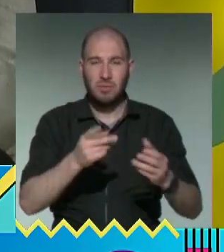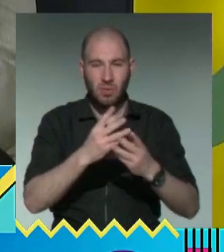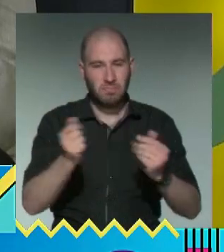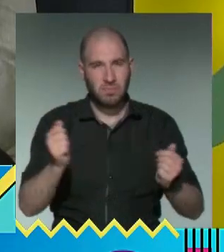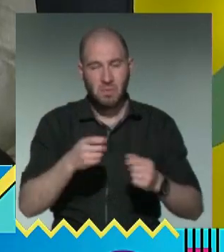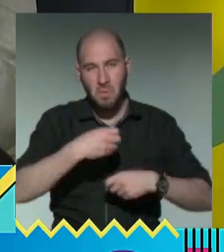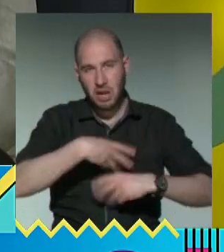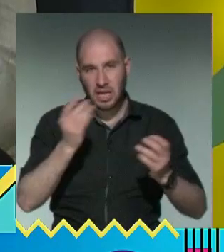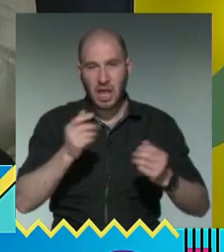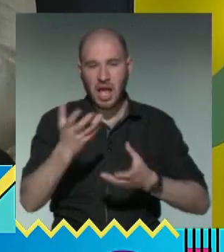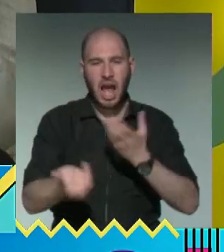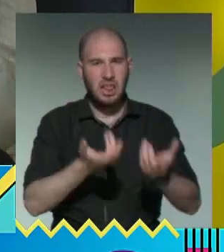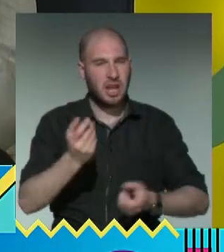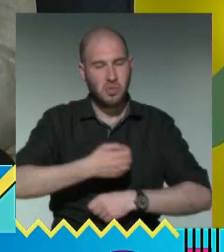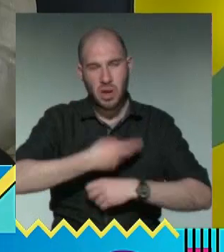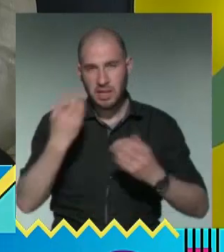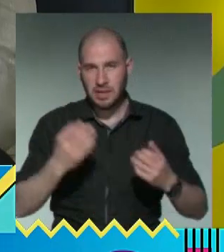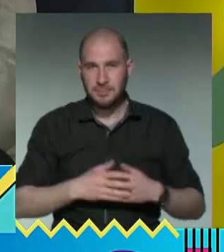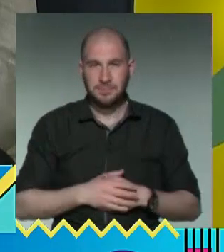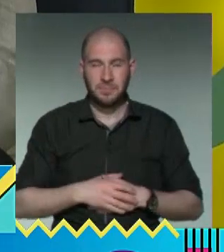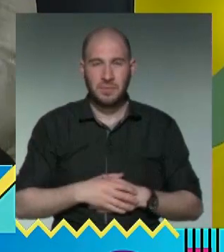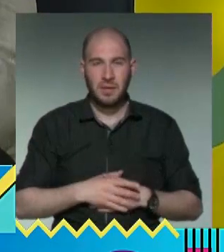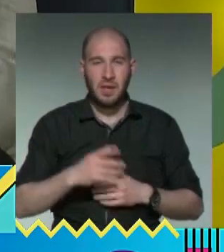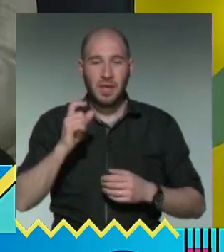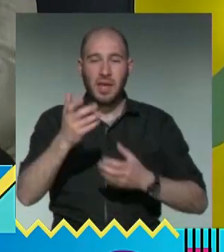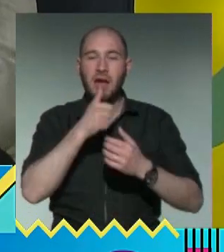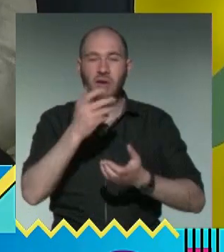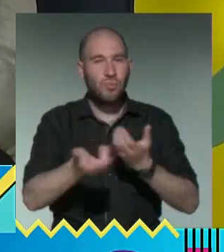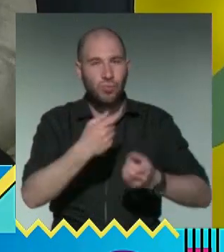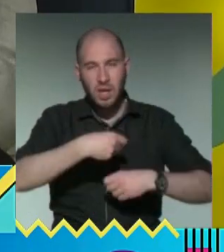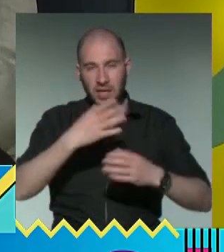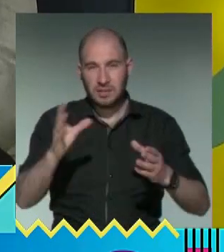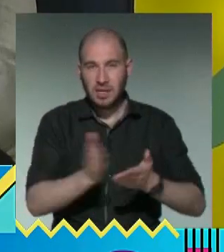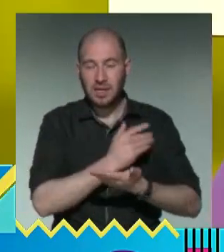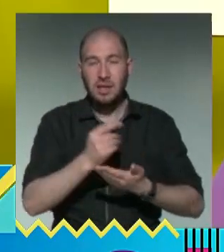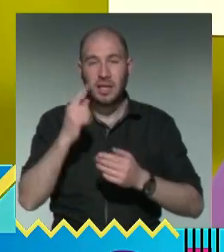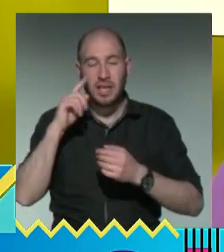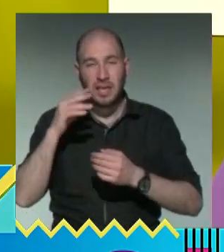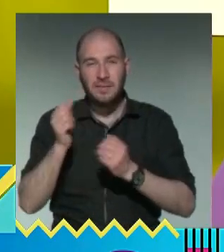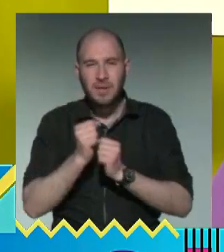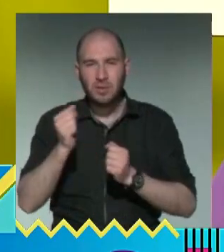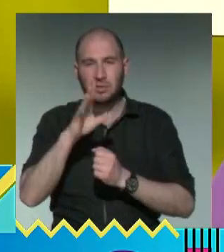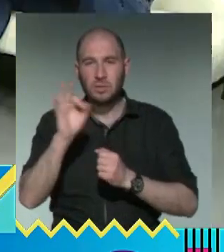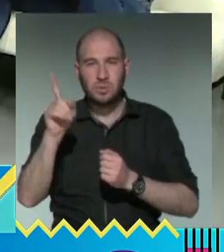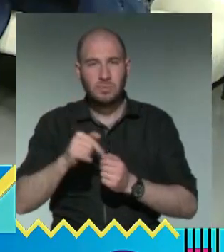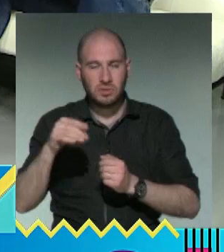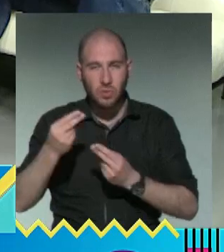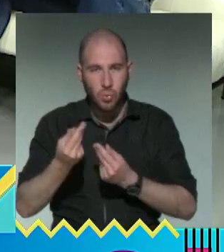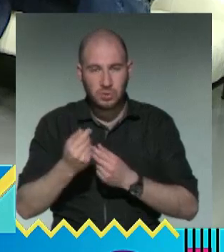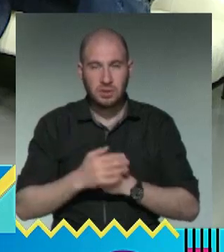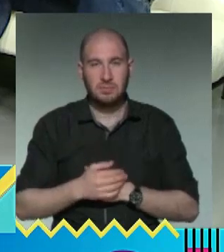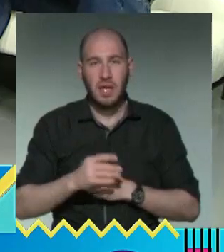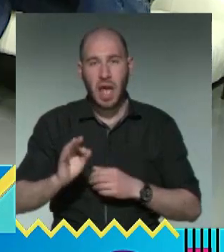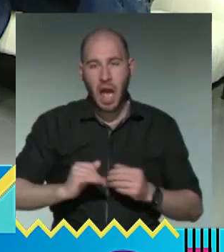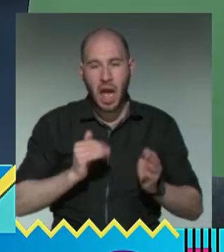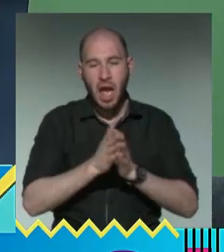Cualquier caldera, cualquier calefón se va a prescindir, y durante el invierno usas el 50% nada más. Entonces hablas que durante